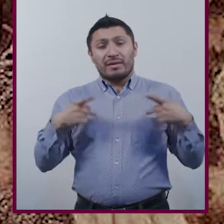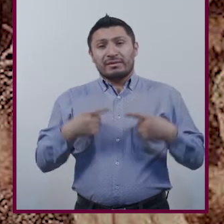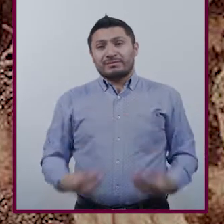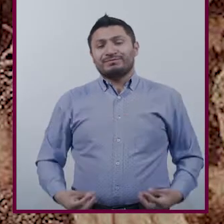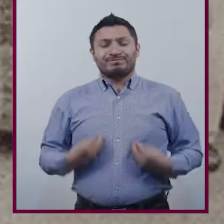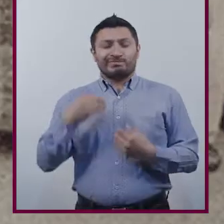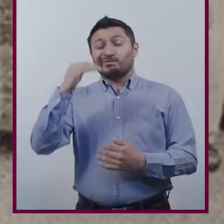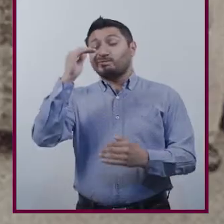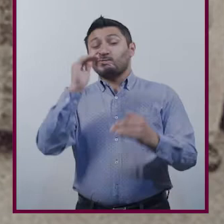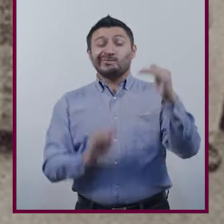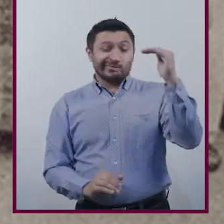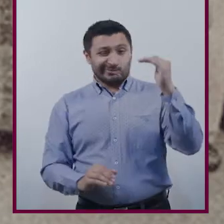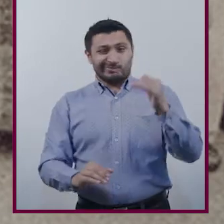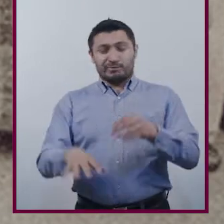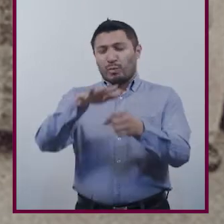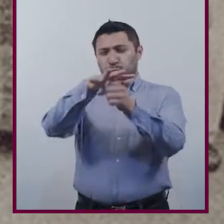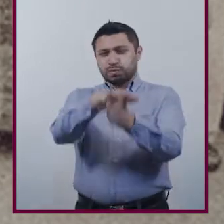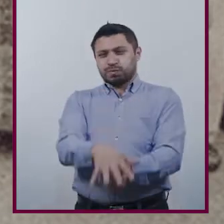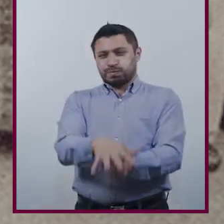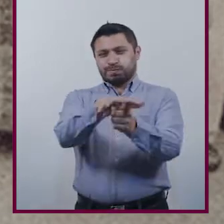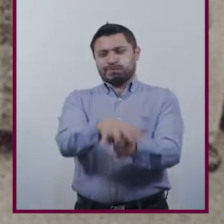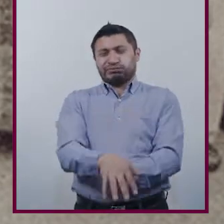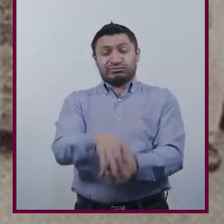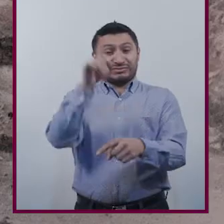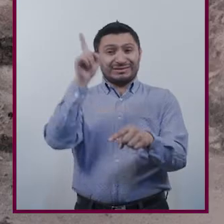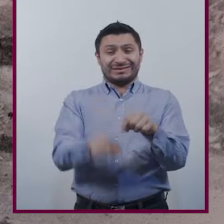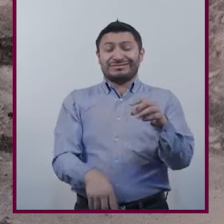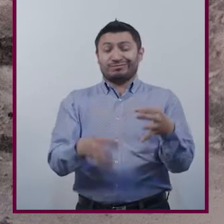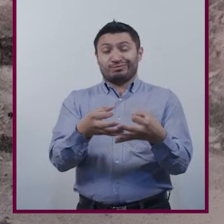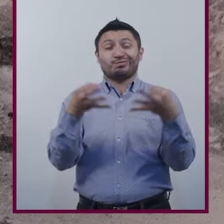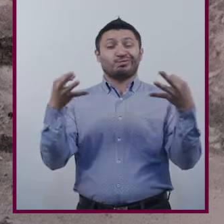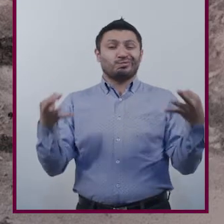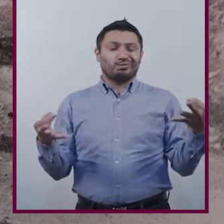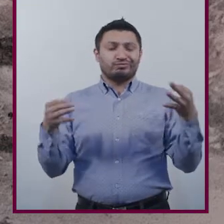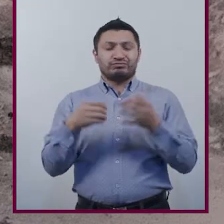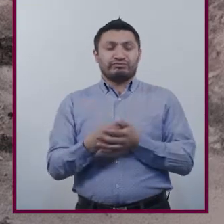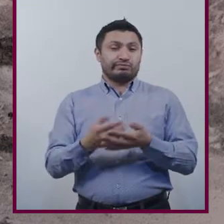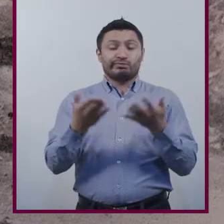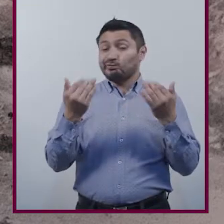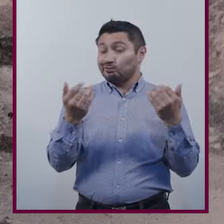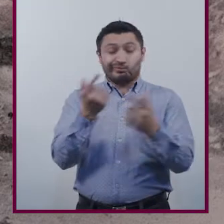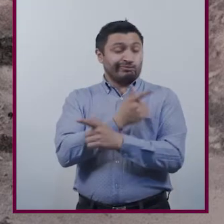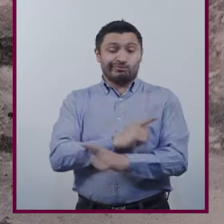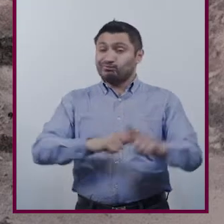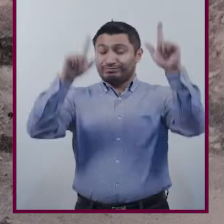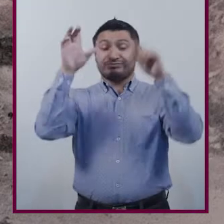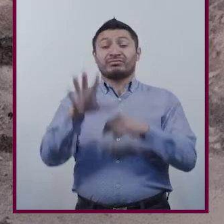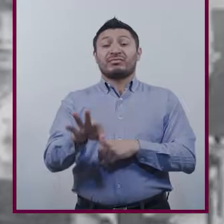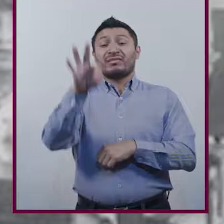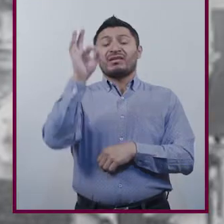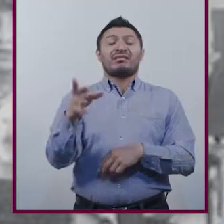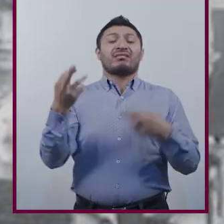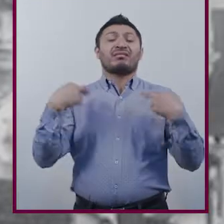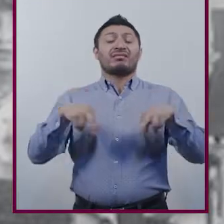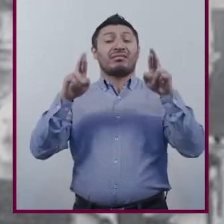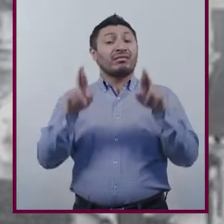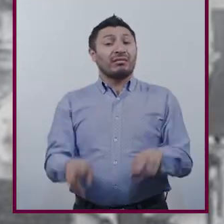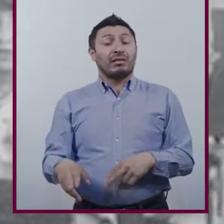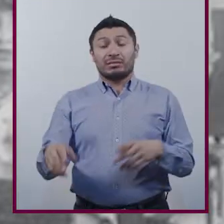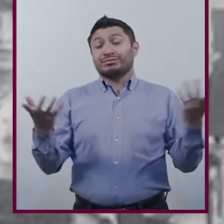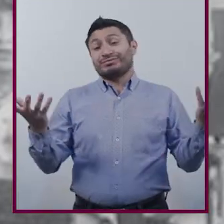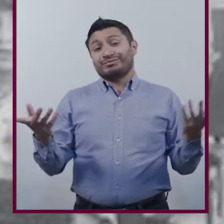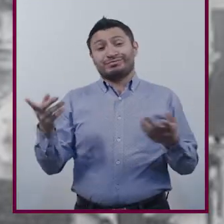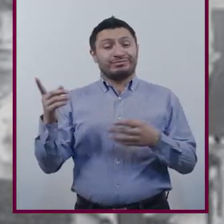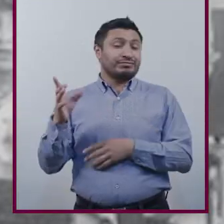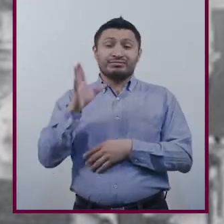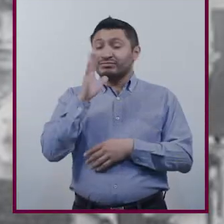la desigualdad, la represión y el despojo de sus tierras. No tenían la libertad de elegir a su representante y difícilmente